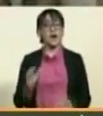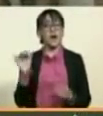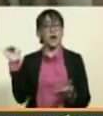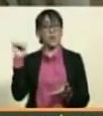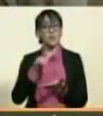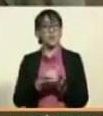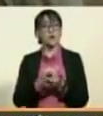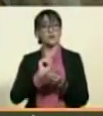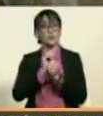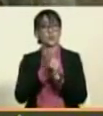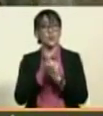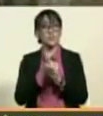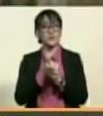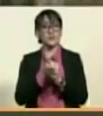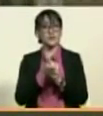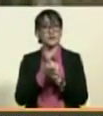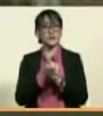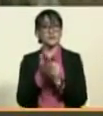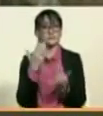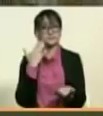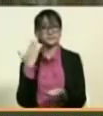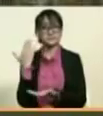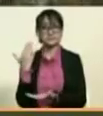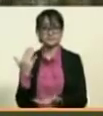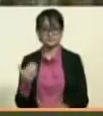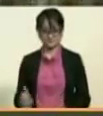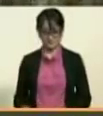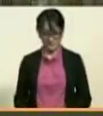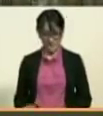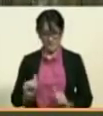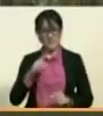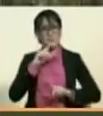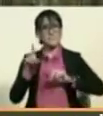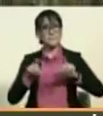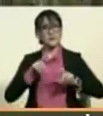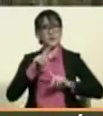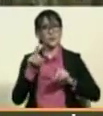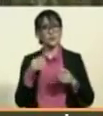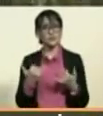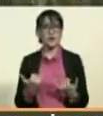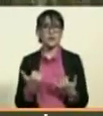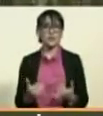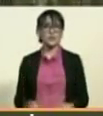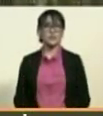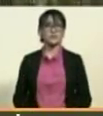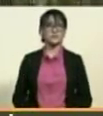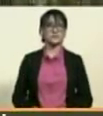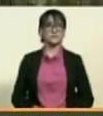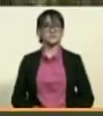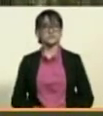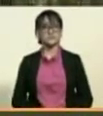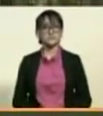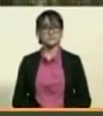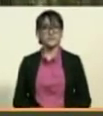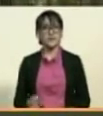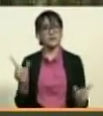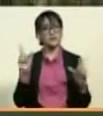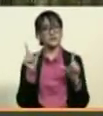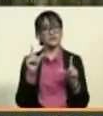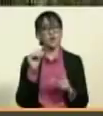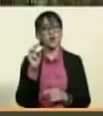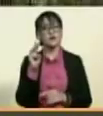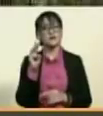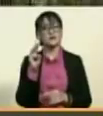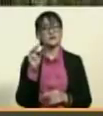Tucupita, capitán de navío Antonio Díaz. Inicia la ronda de preguntas. En este momento, el colega de Hispan TV, Marcos